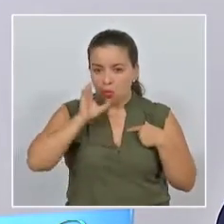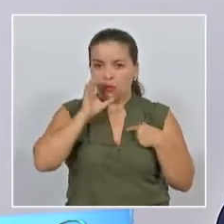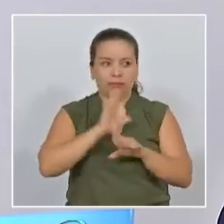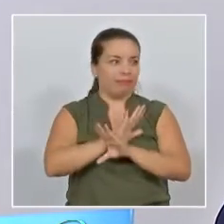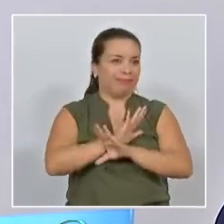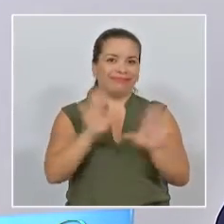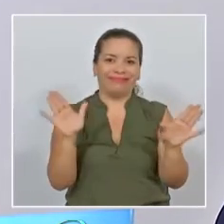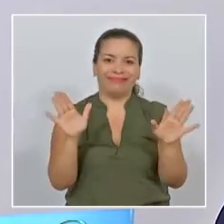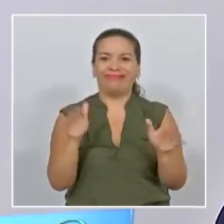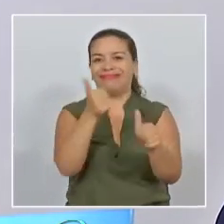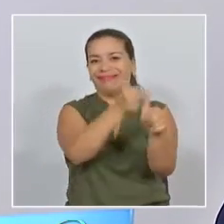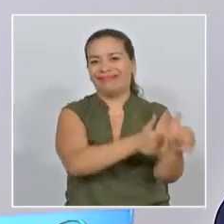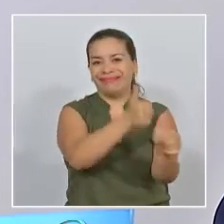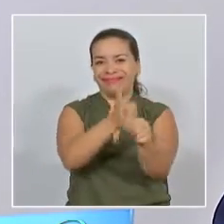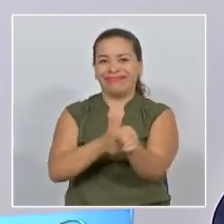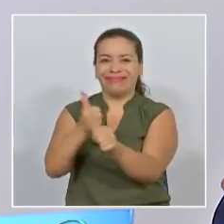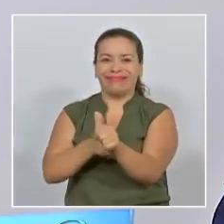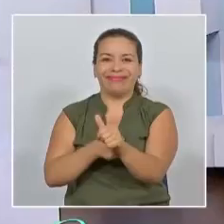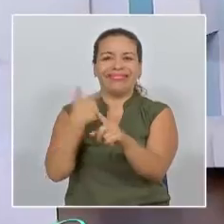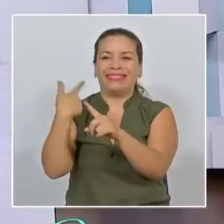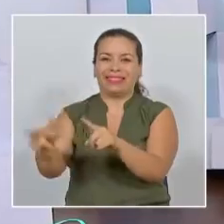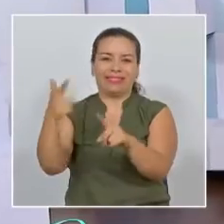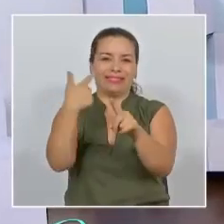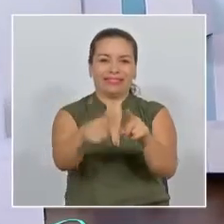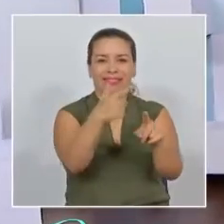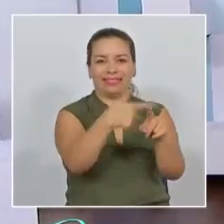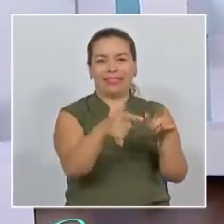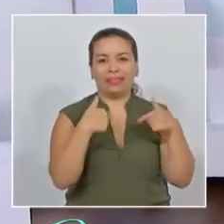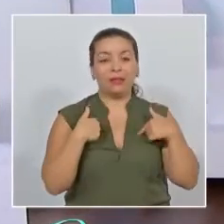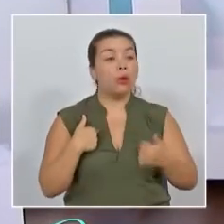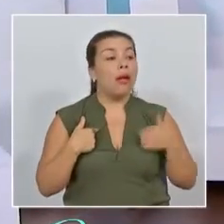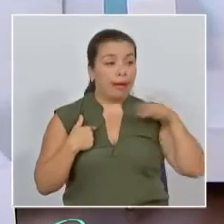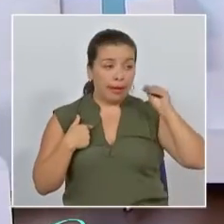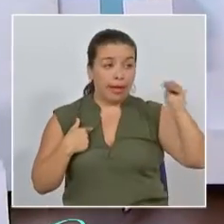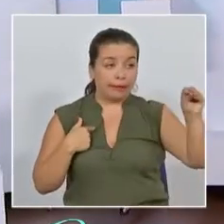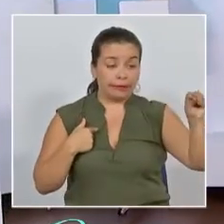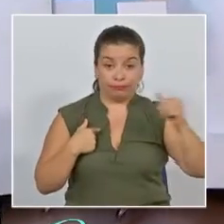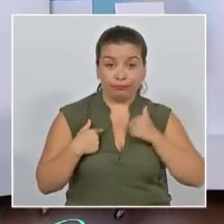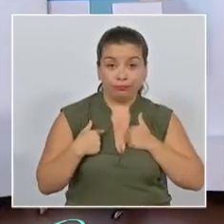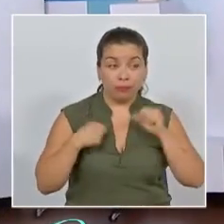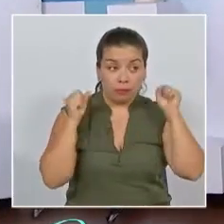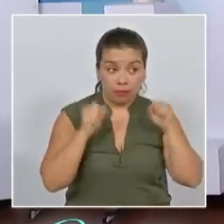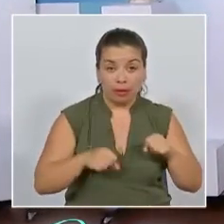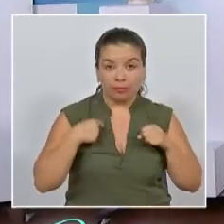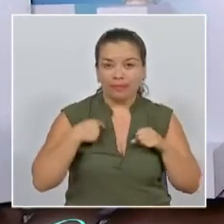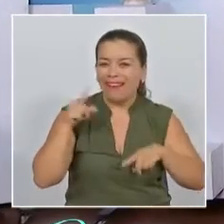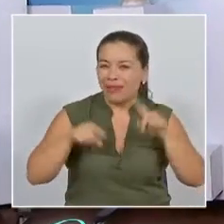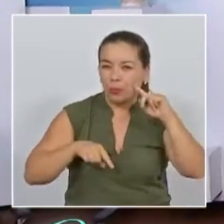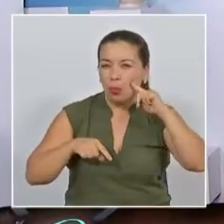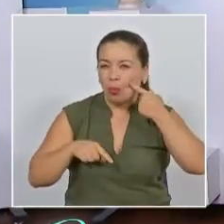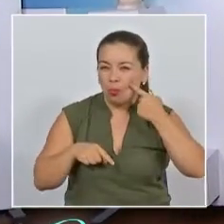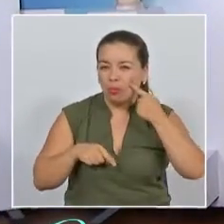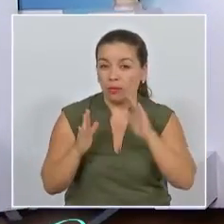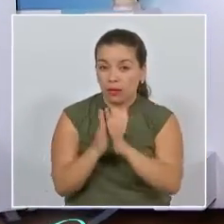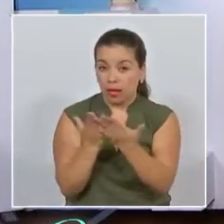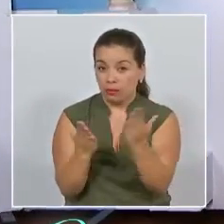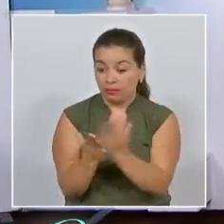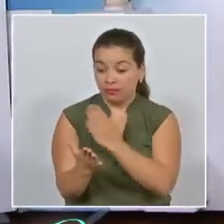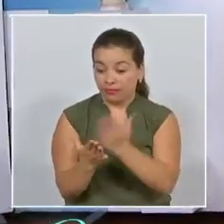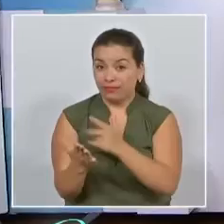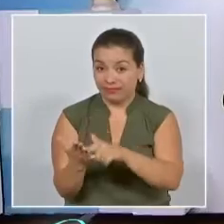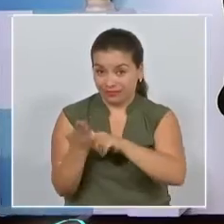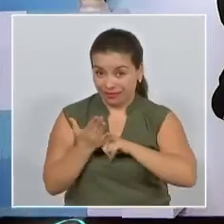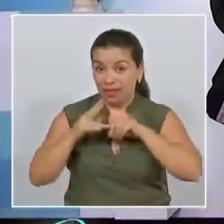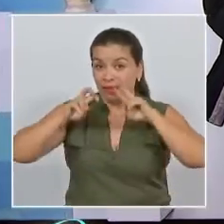si me entienden, cada persona es diferente. Entonces uno decirle, miren lo que pasa con el limón. Los libros han demostrado,